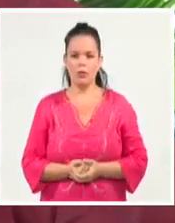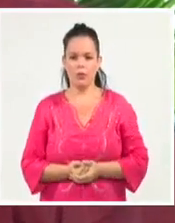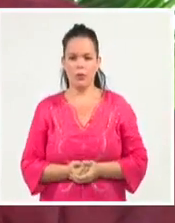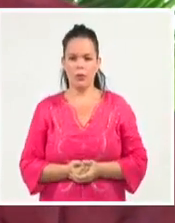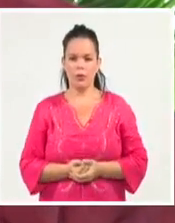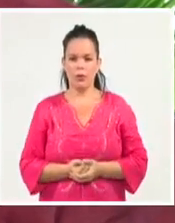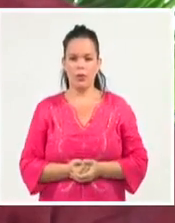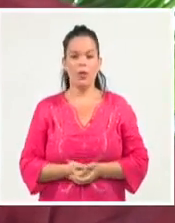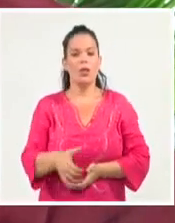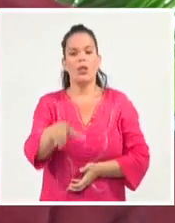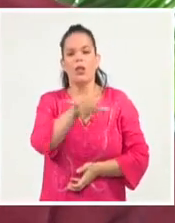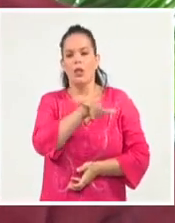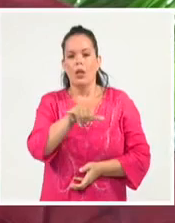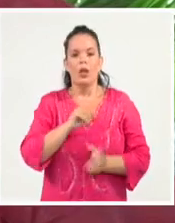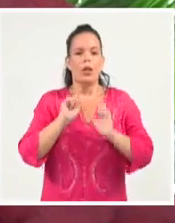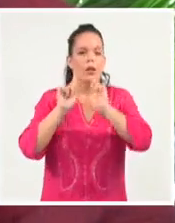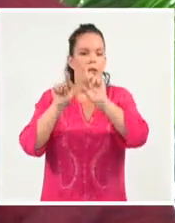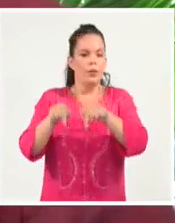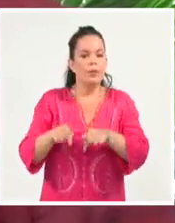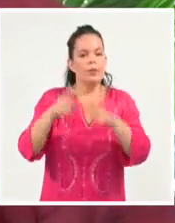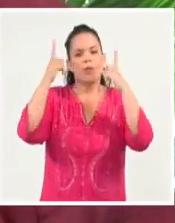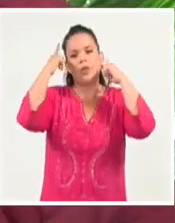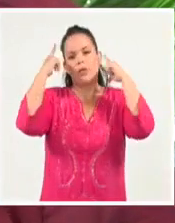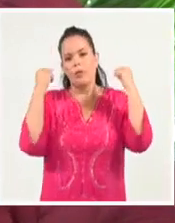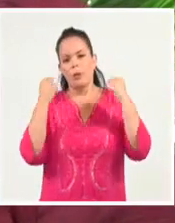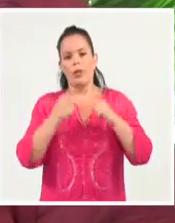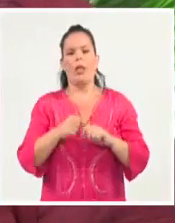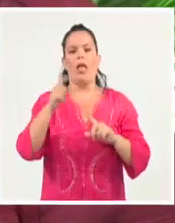están nuestros médicos, nuestras enfermeras, nuestros